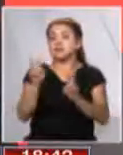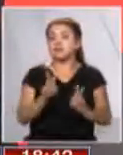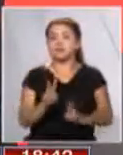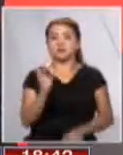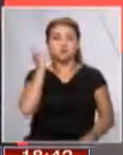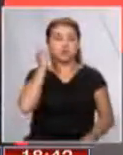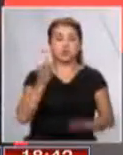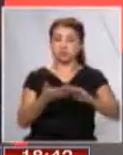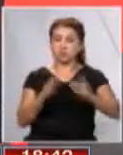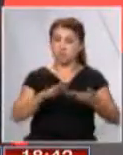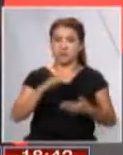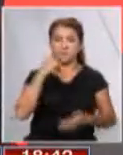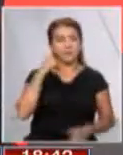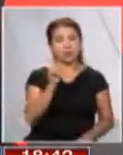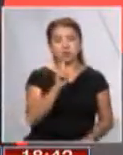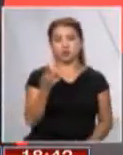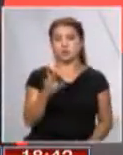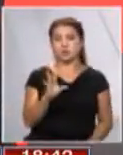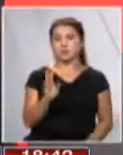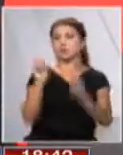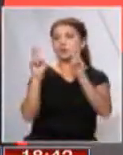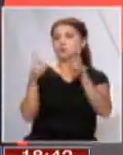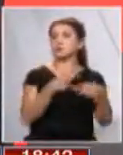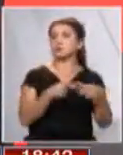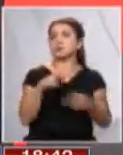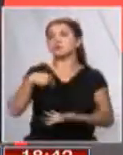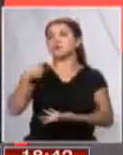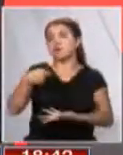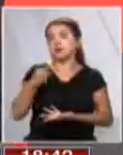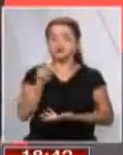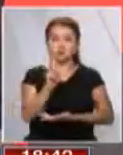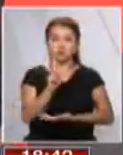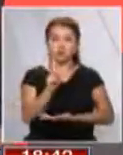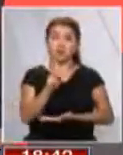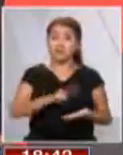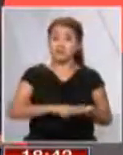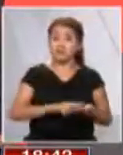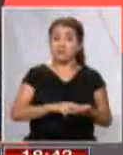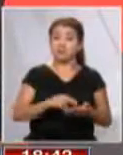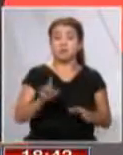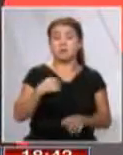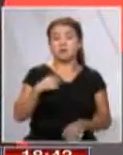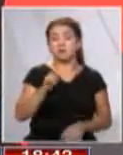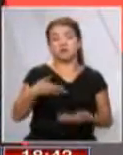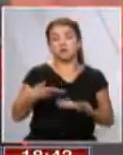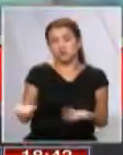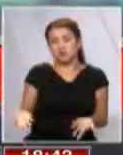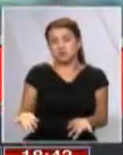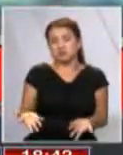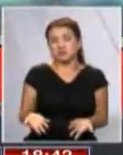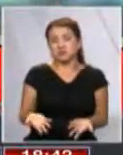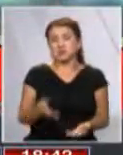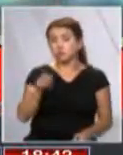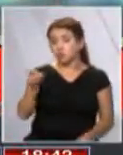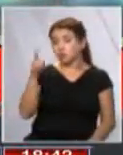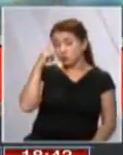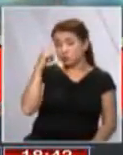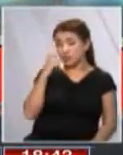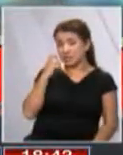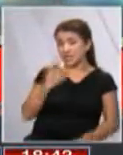mujeres y de la comunidad pero no solamente para un tema social eso la verdad que en este caso para mí no es una invitación usted cree que hay una